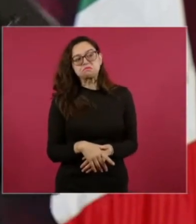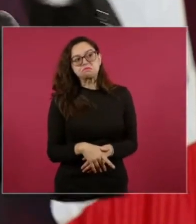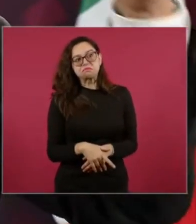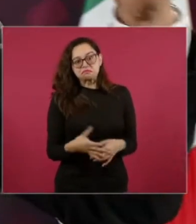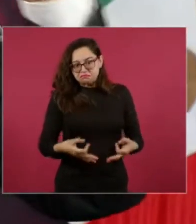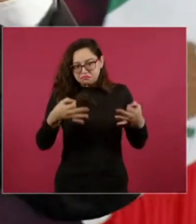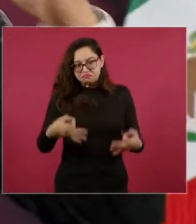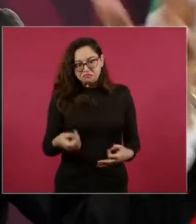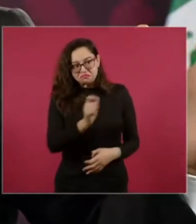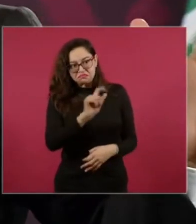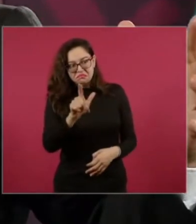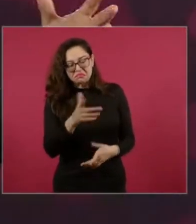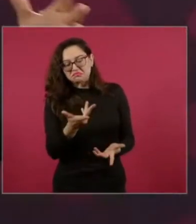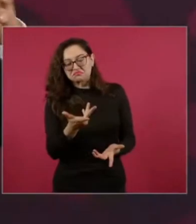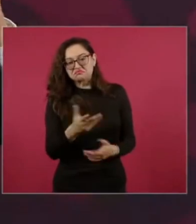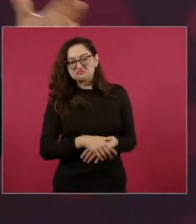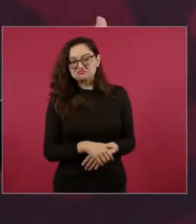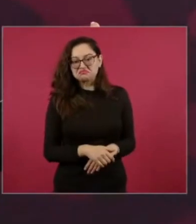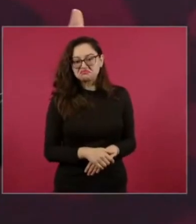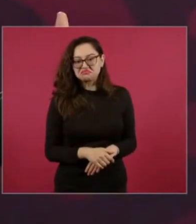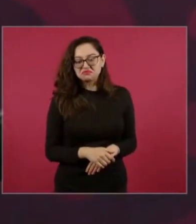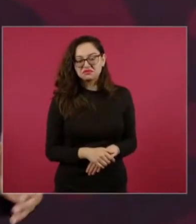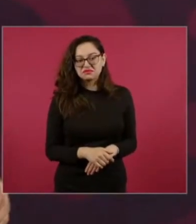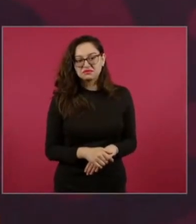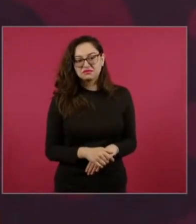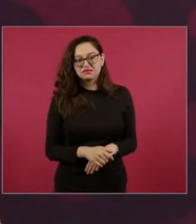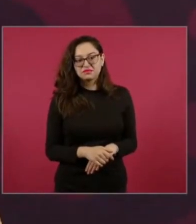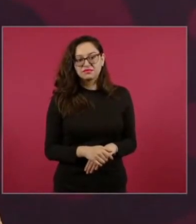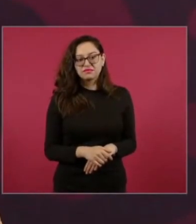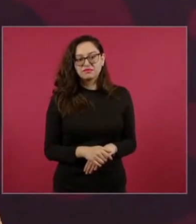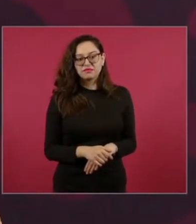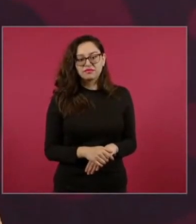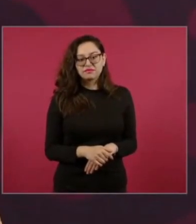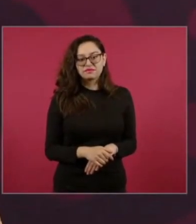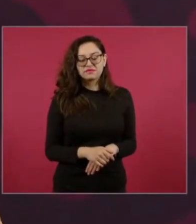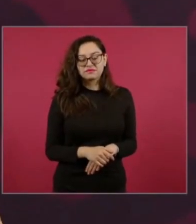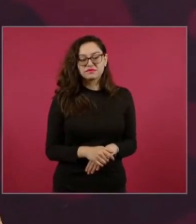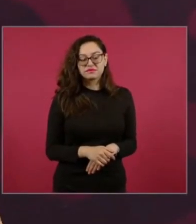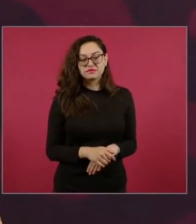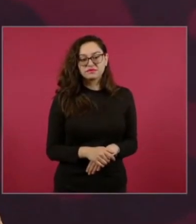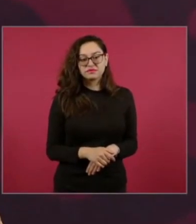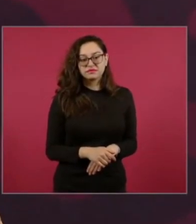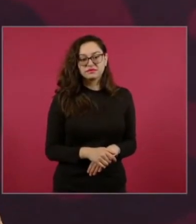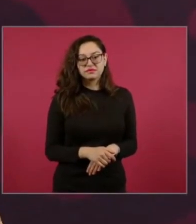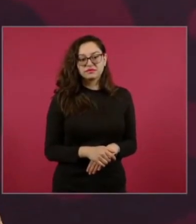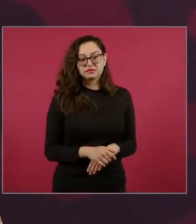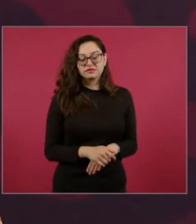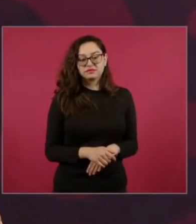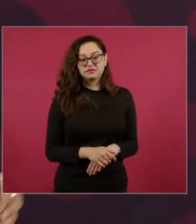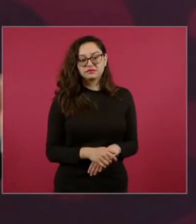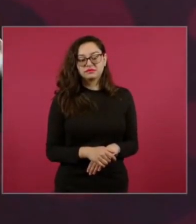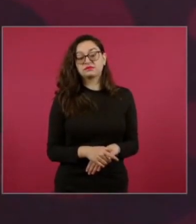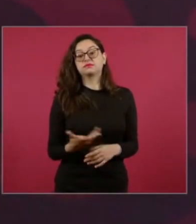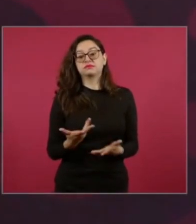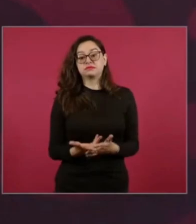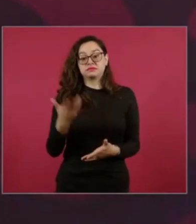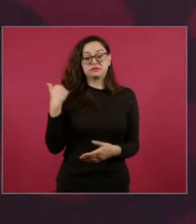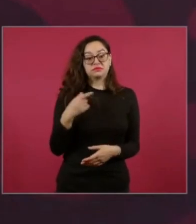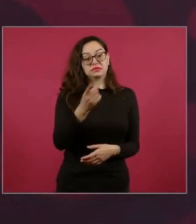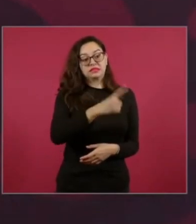en 1995. Amigos y amigas, hoy se pone a criticar a este gobierno